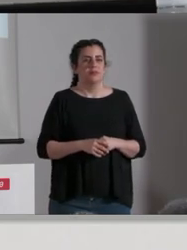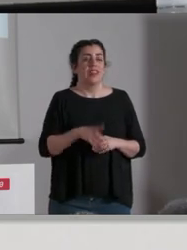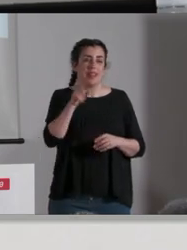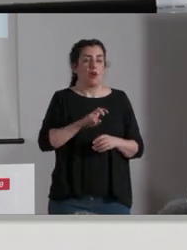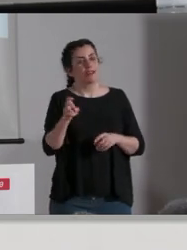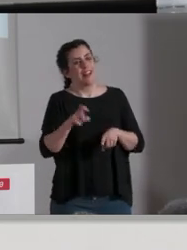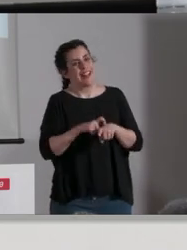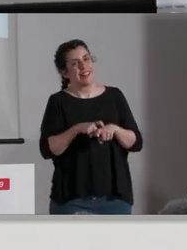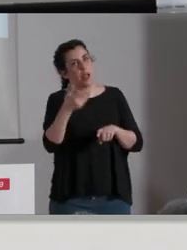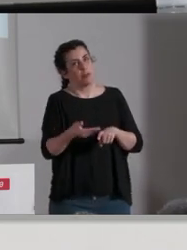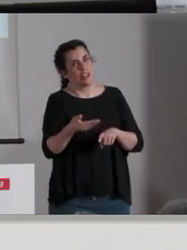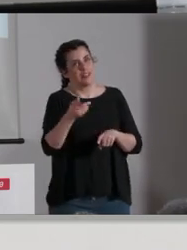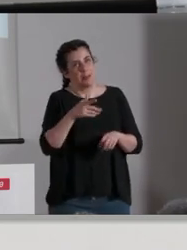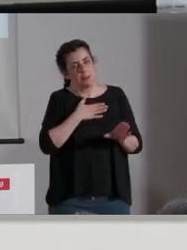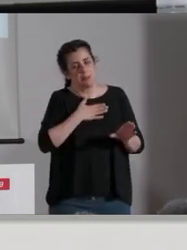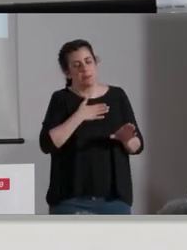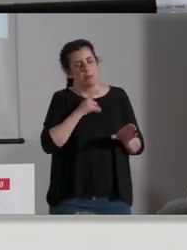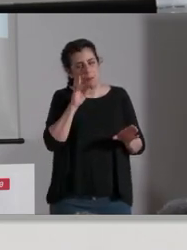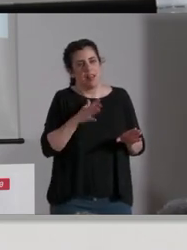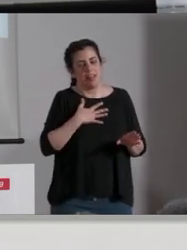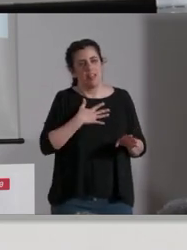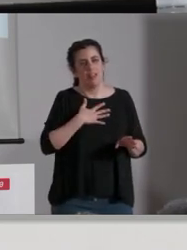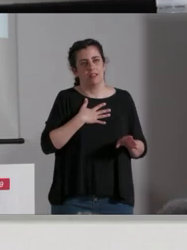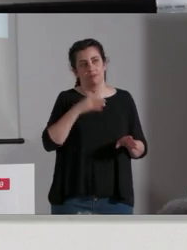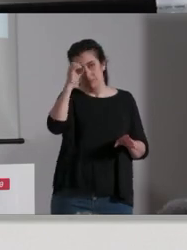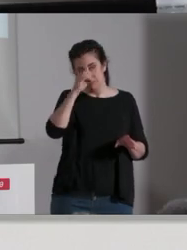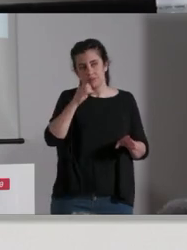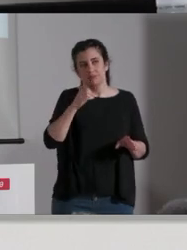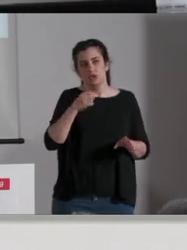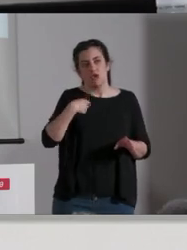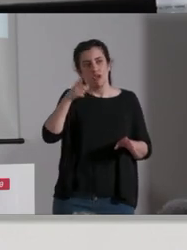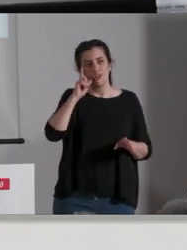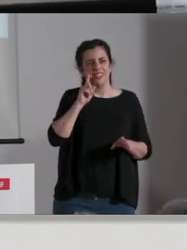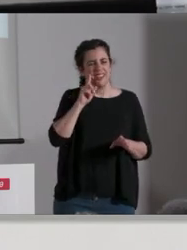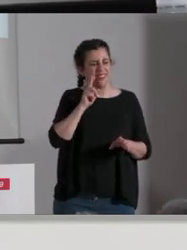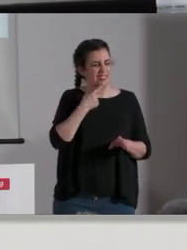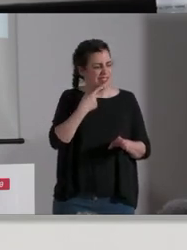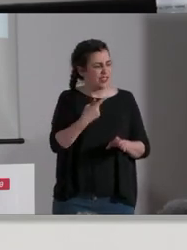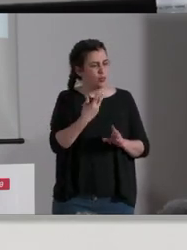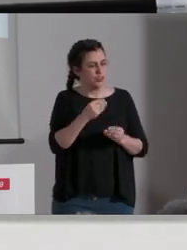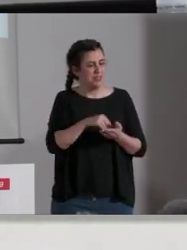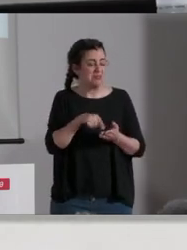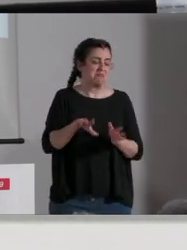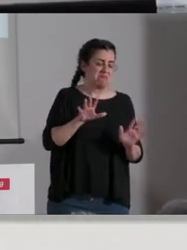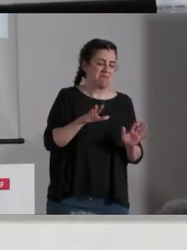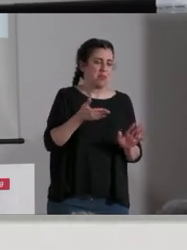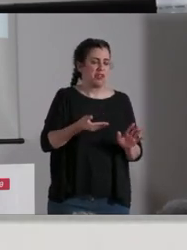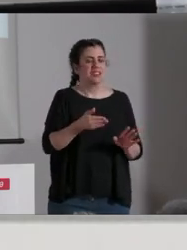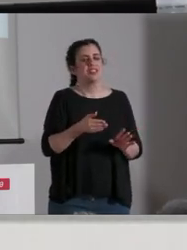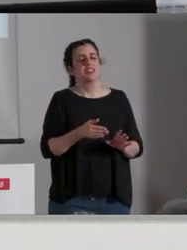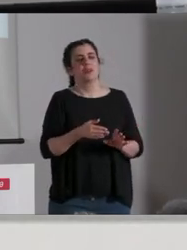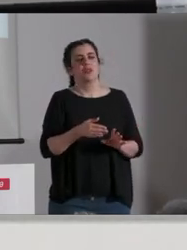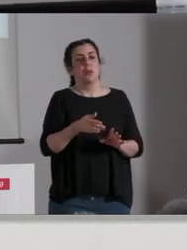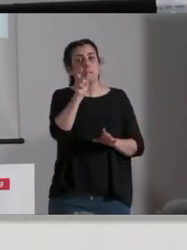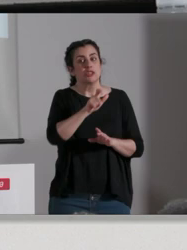mí me parece importante y que no sé si se ha remarcado mucho, pero que las personas que participamos en un